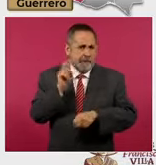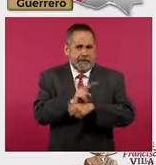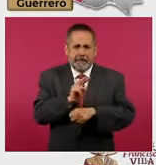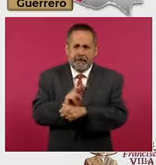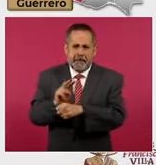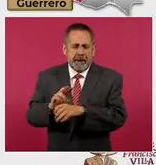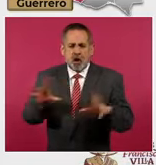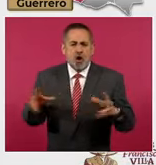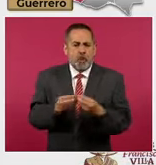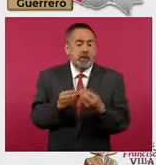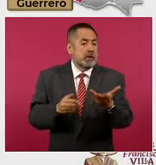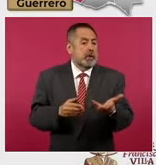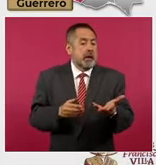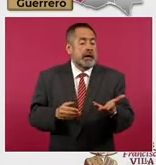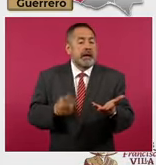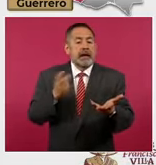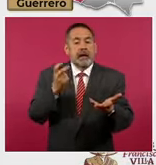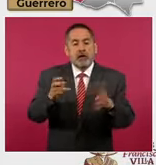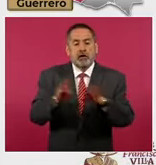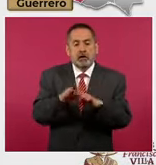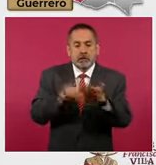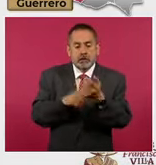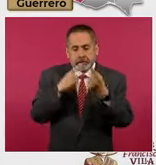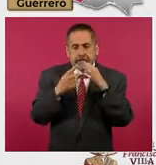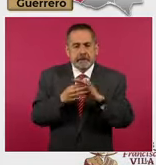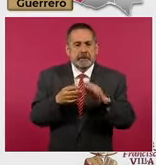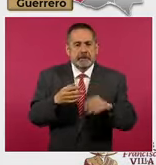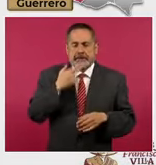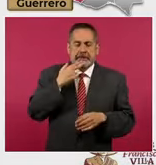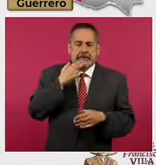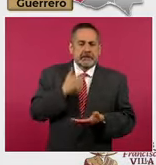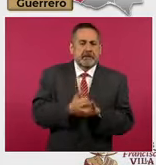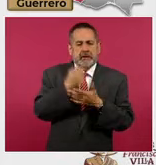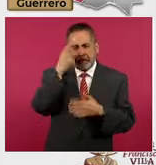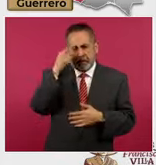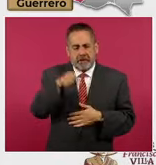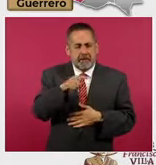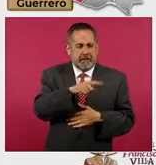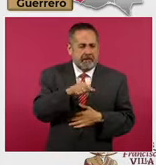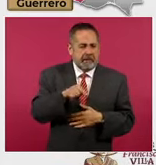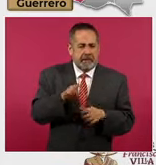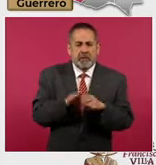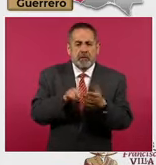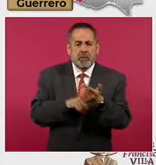Estos operativos evitan o favorecen que